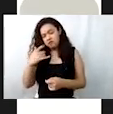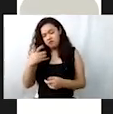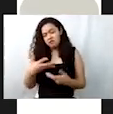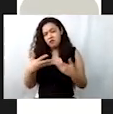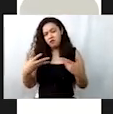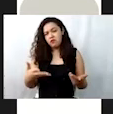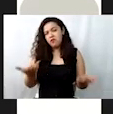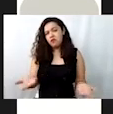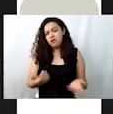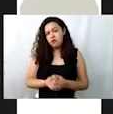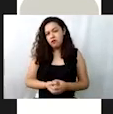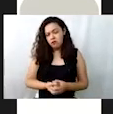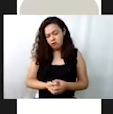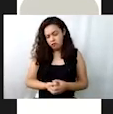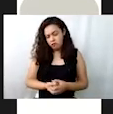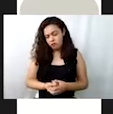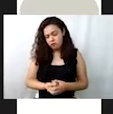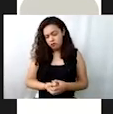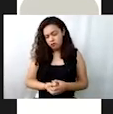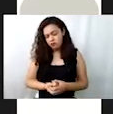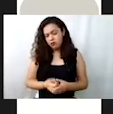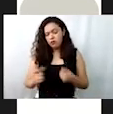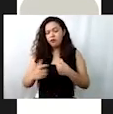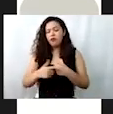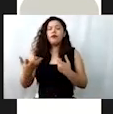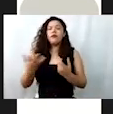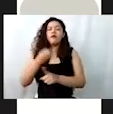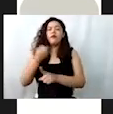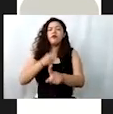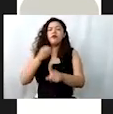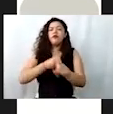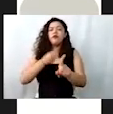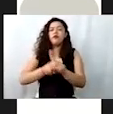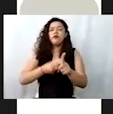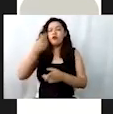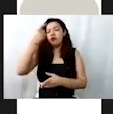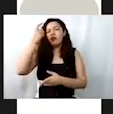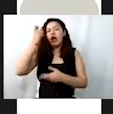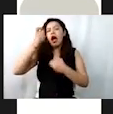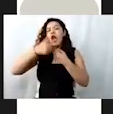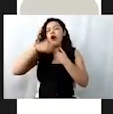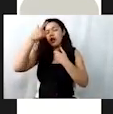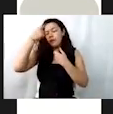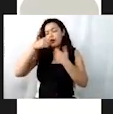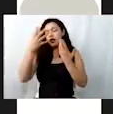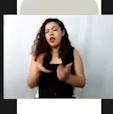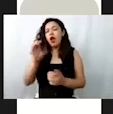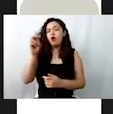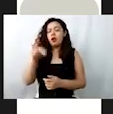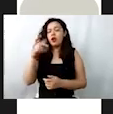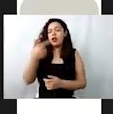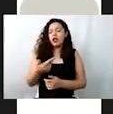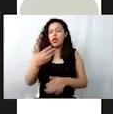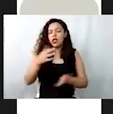Entonces, es algo que estuvo mirando desde muy cerca desde Alianza ONG y de hecho nosotros estuvimos trabajando